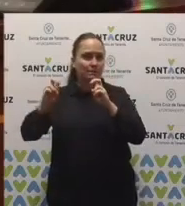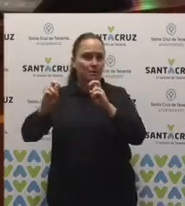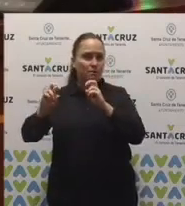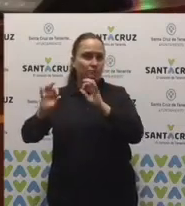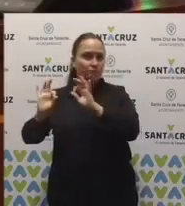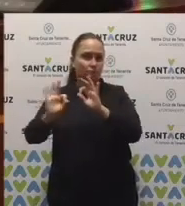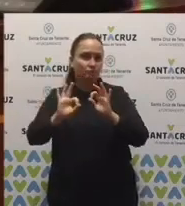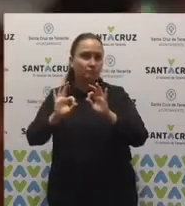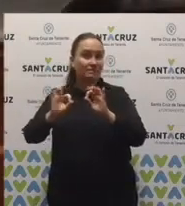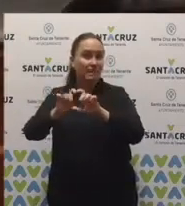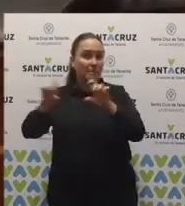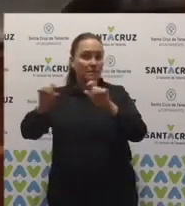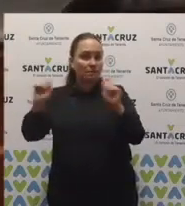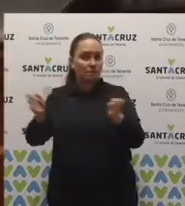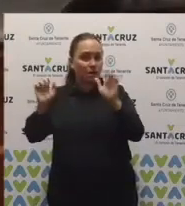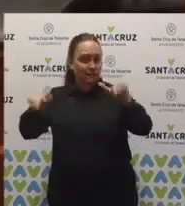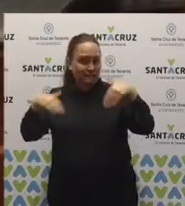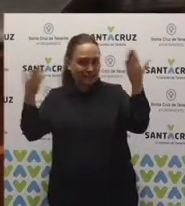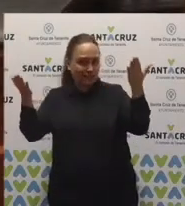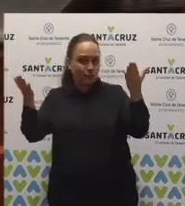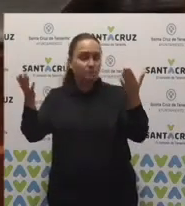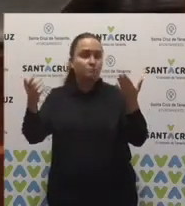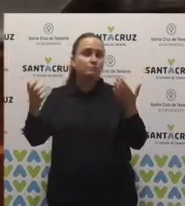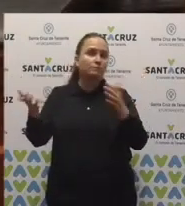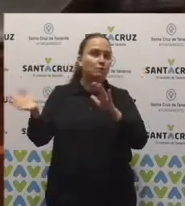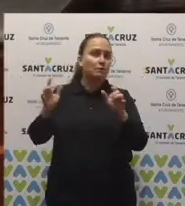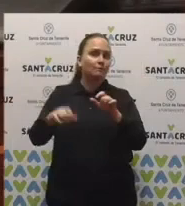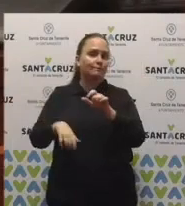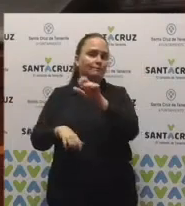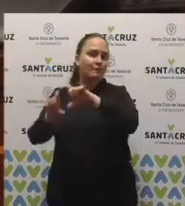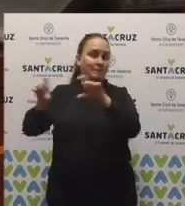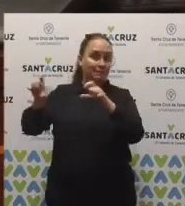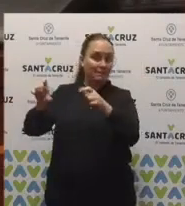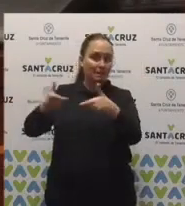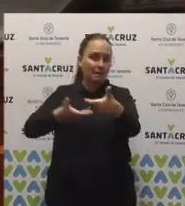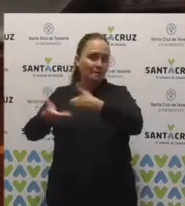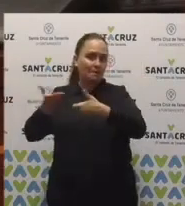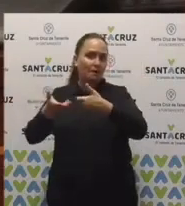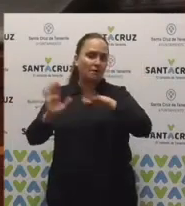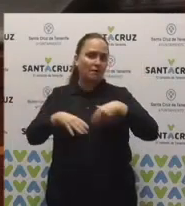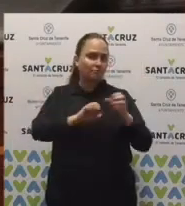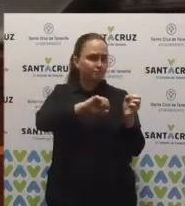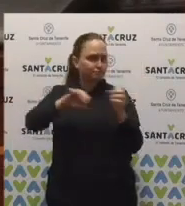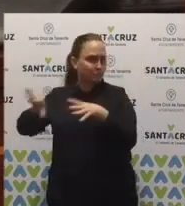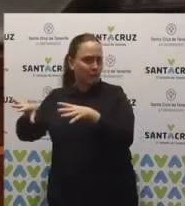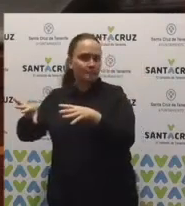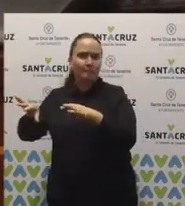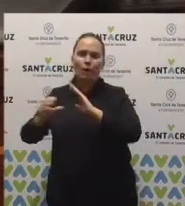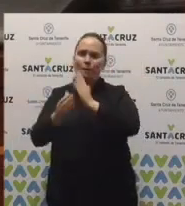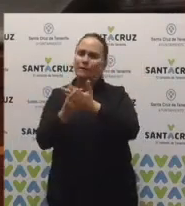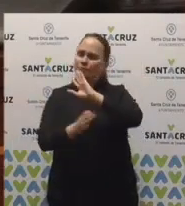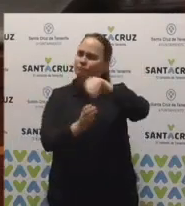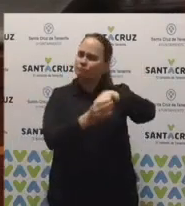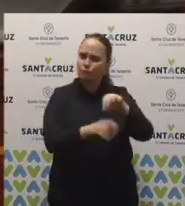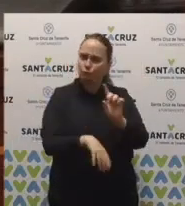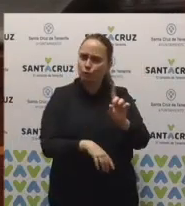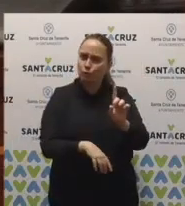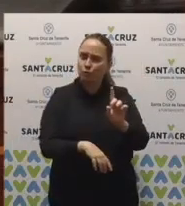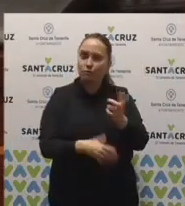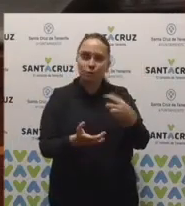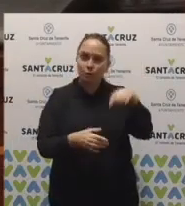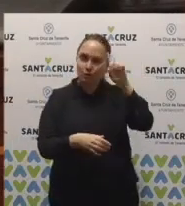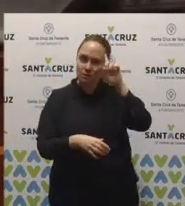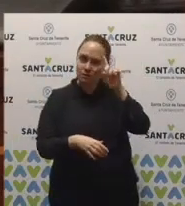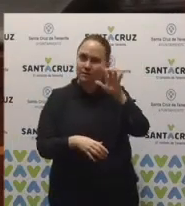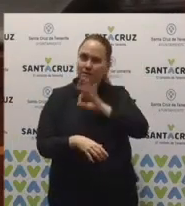empresas de publicidad exterior que hacemos una serie de alegaciones que se desestiman pero que no aparece en el expediente no se sigue haciendo la